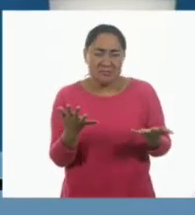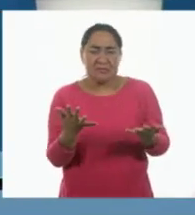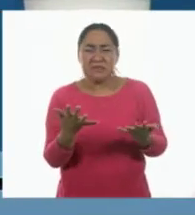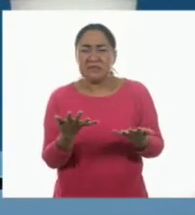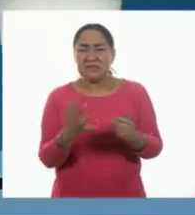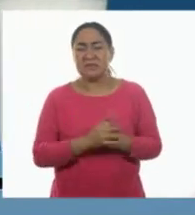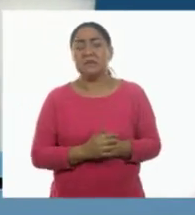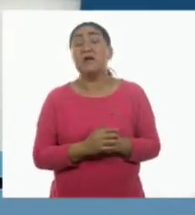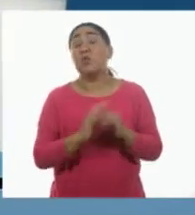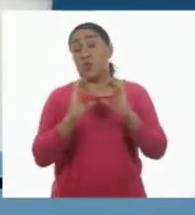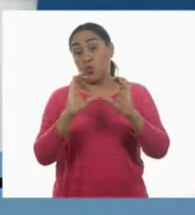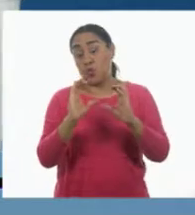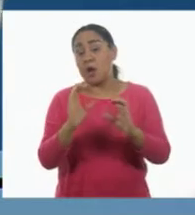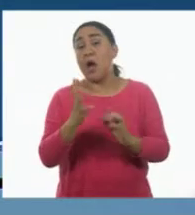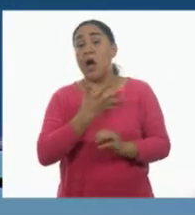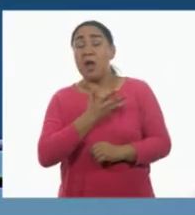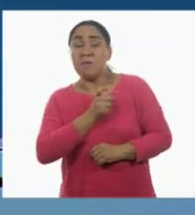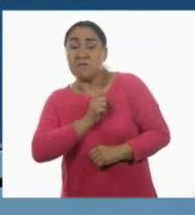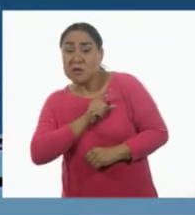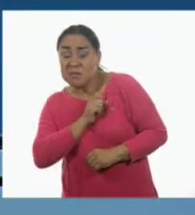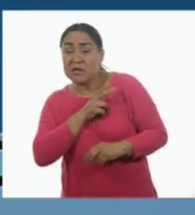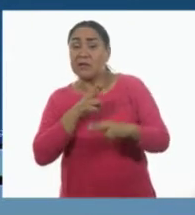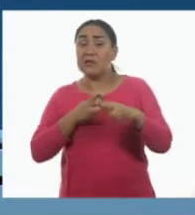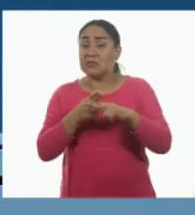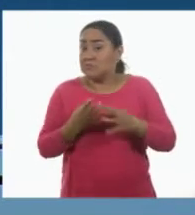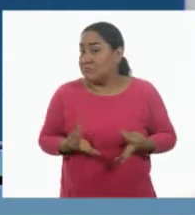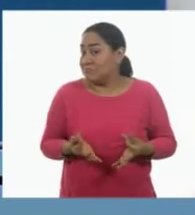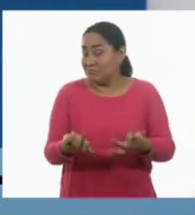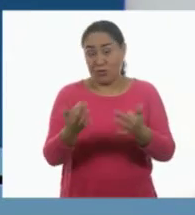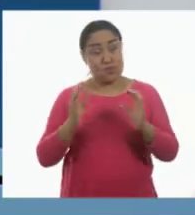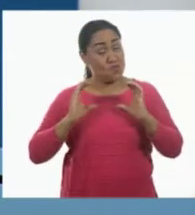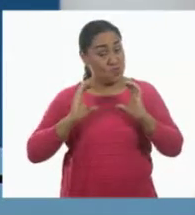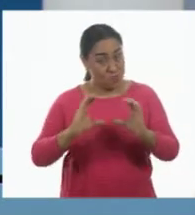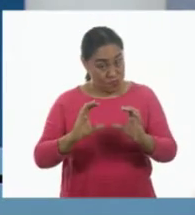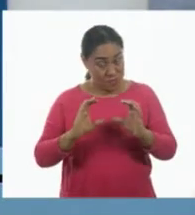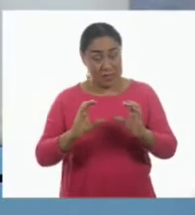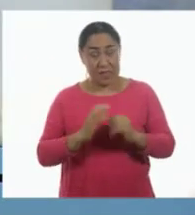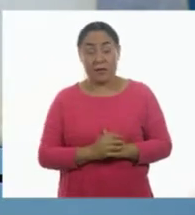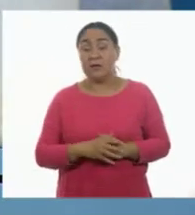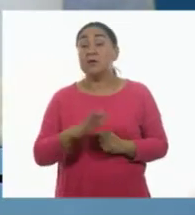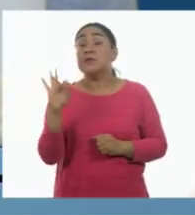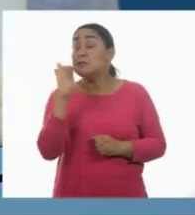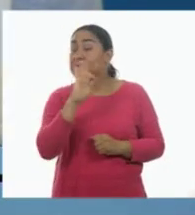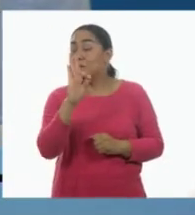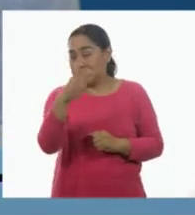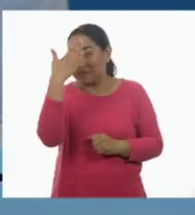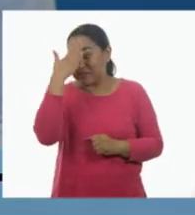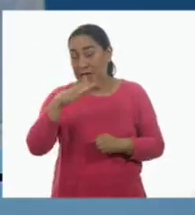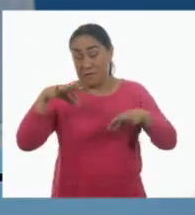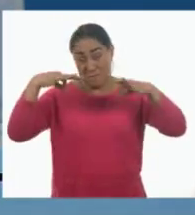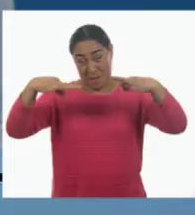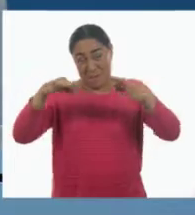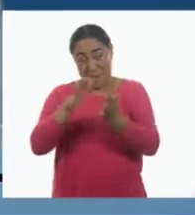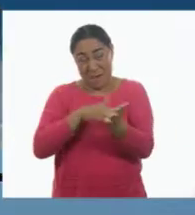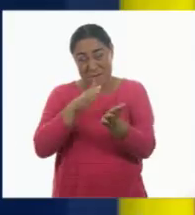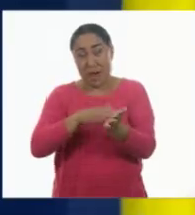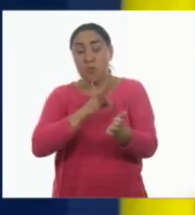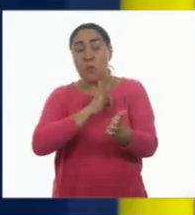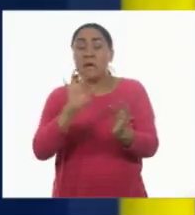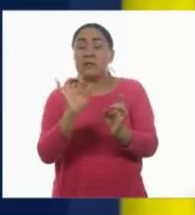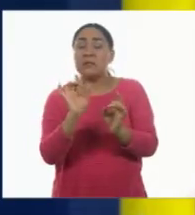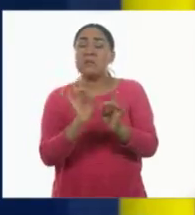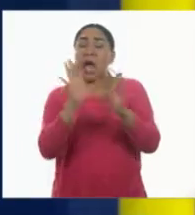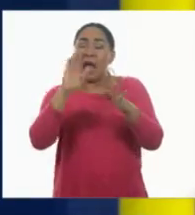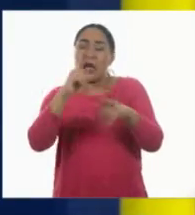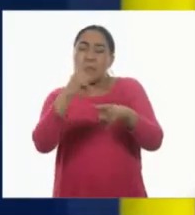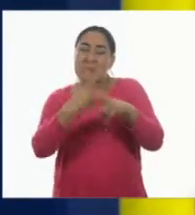ser punzocortantes. Hasta una hojita de papel puede, si no sabemos trabajar, si no tenemos cuidado, nos puede cortar. Entonces,